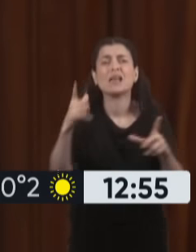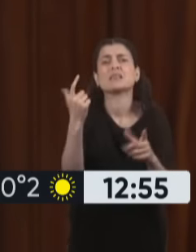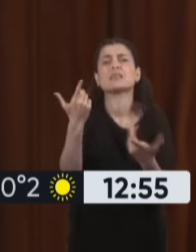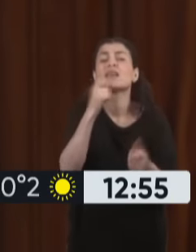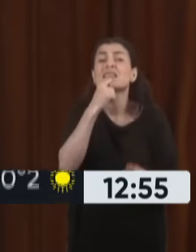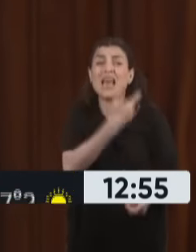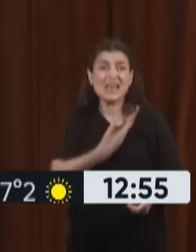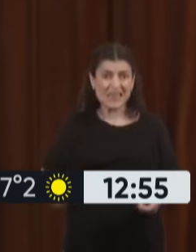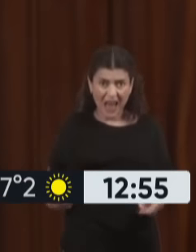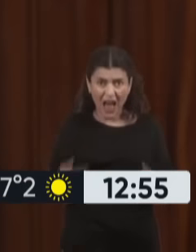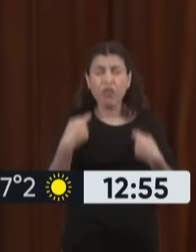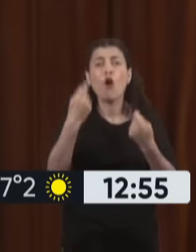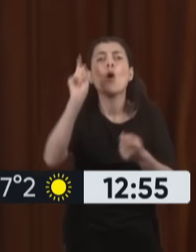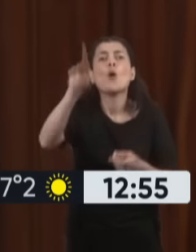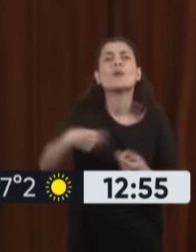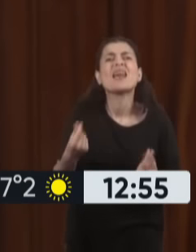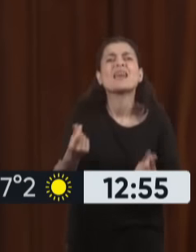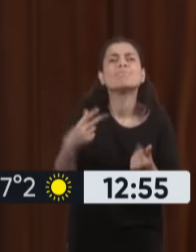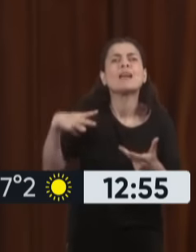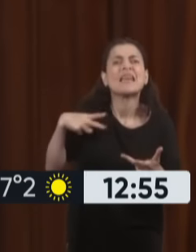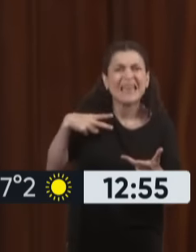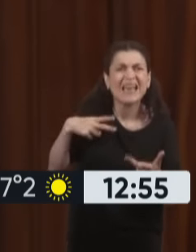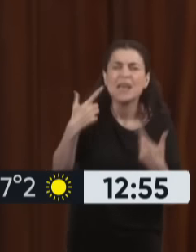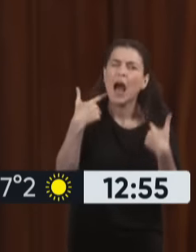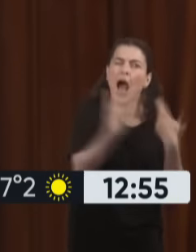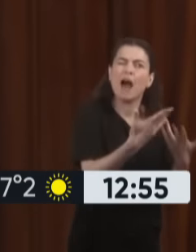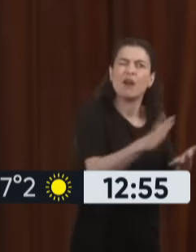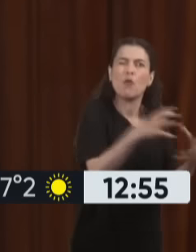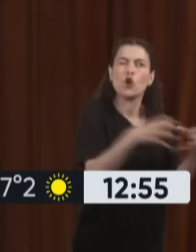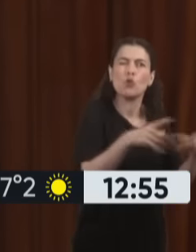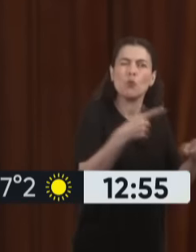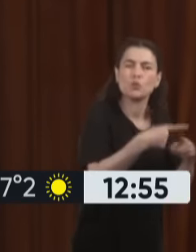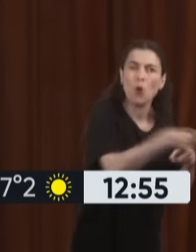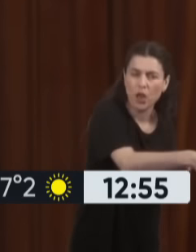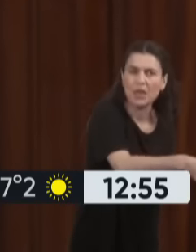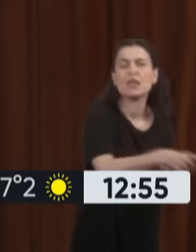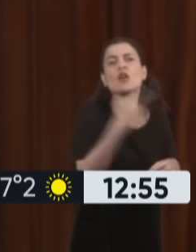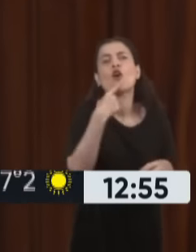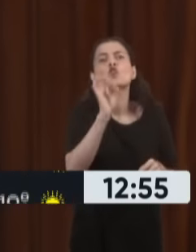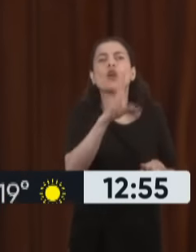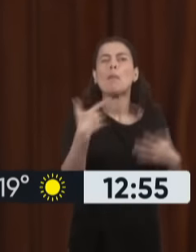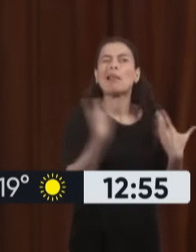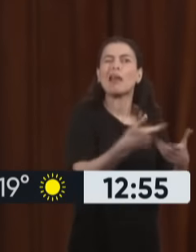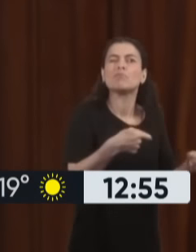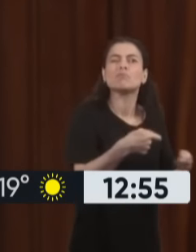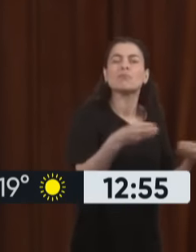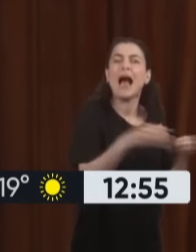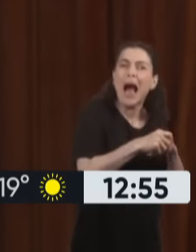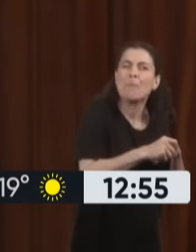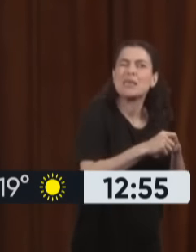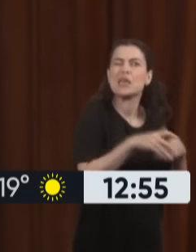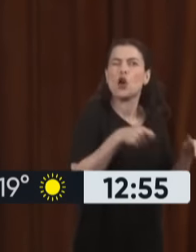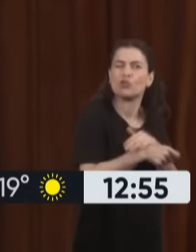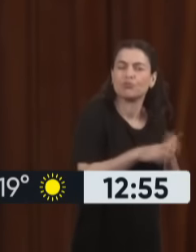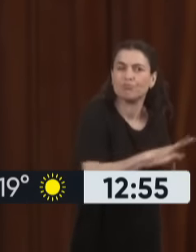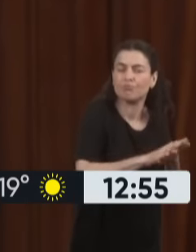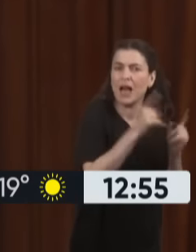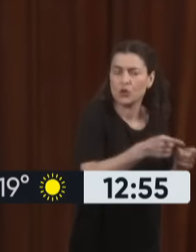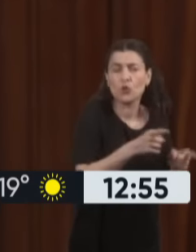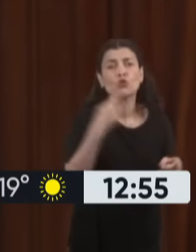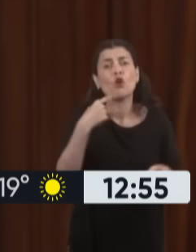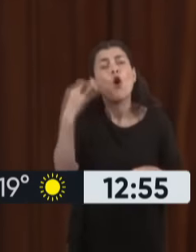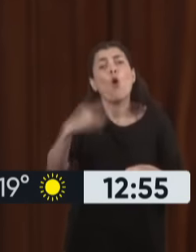genera riqueza, lo hace para los políticos. Cuando el Estado genera trabajo, lo hace para sus amigos. Los únicos que generan riqueza y